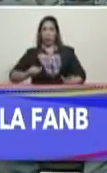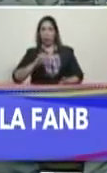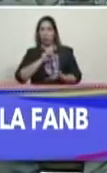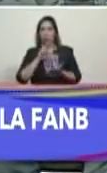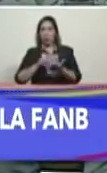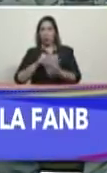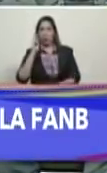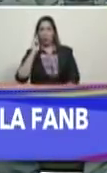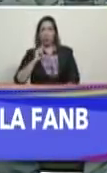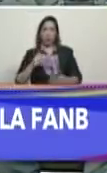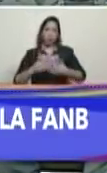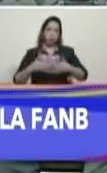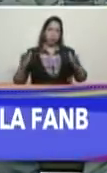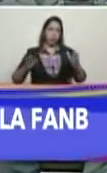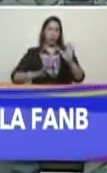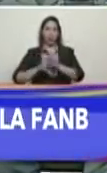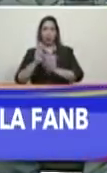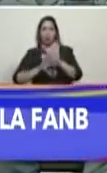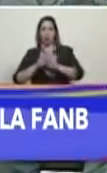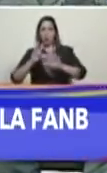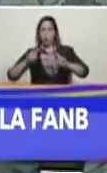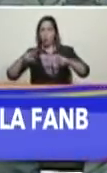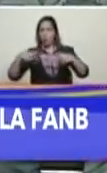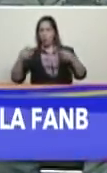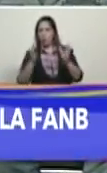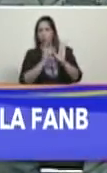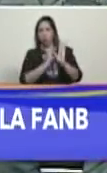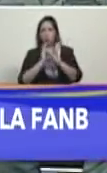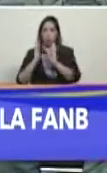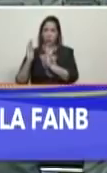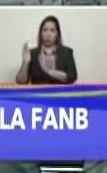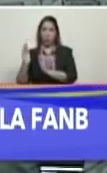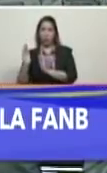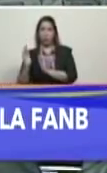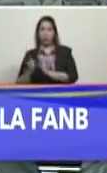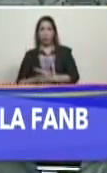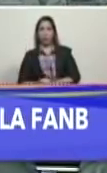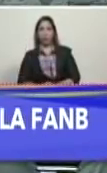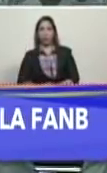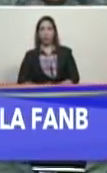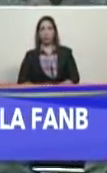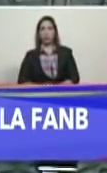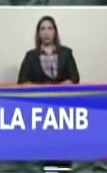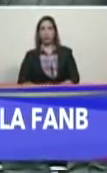nos ha permitido desarrollar una nueva organización, general en jefe.